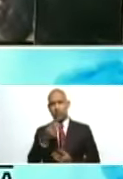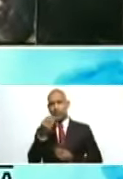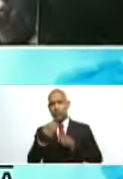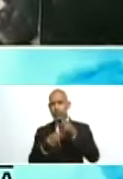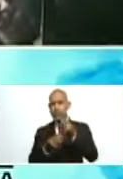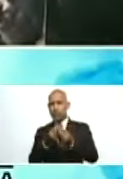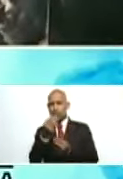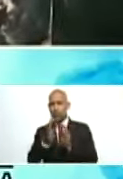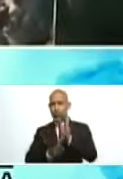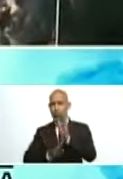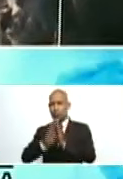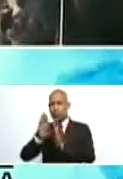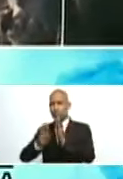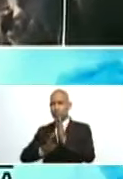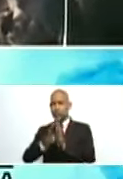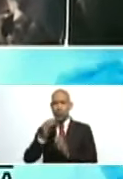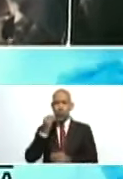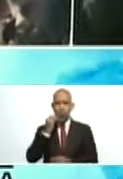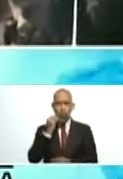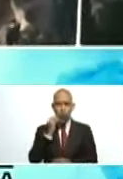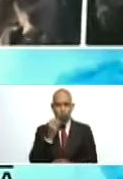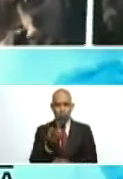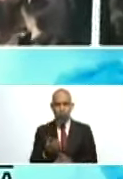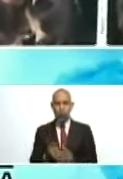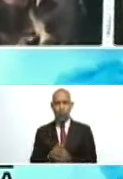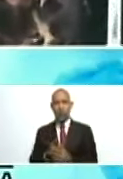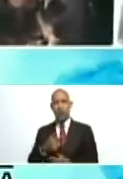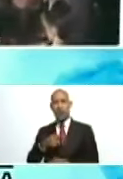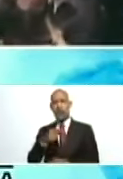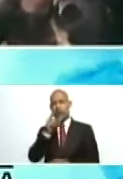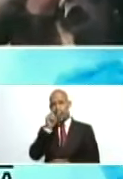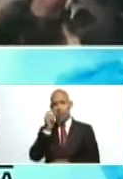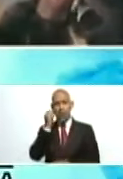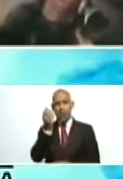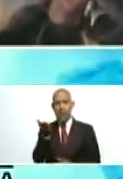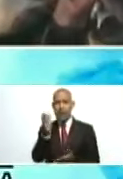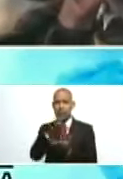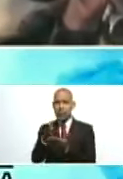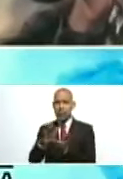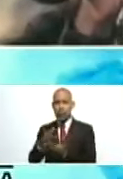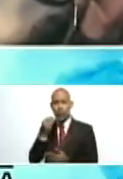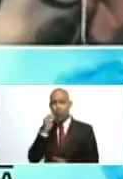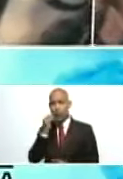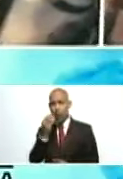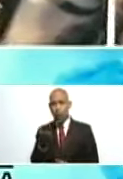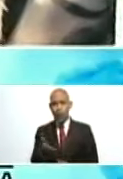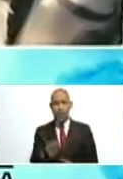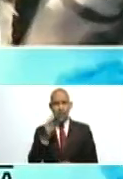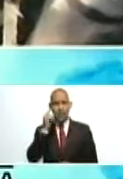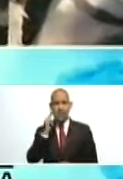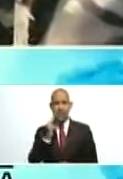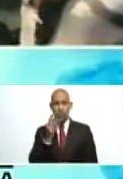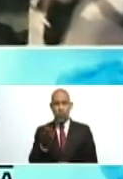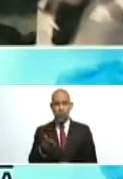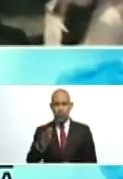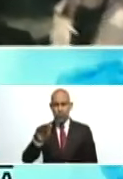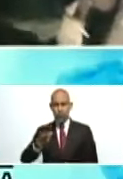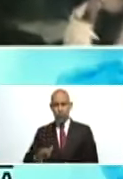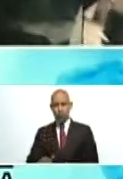juventud llena de dolores, de pérdidas. Pierde a su padre, muy jovencito,